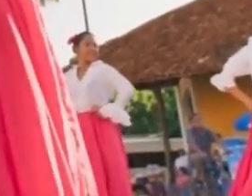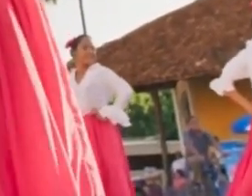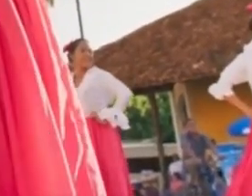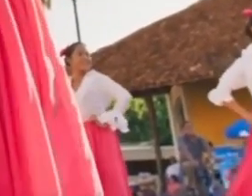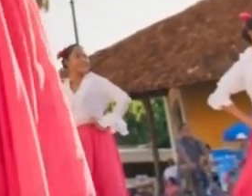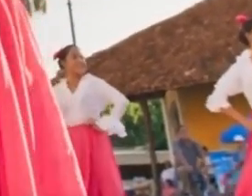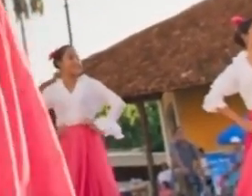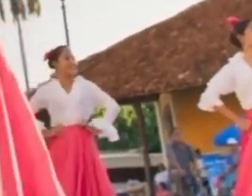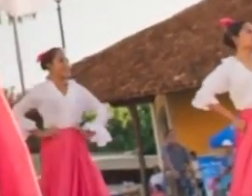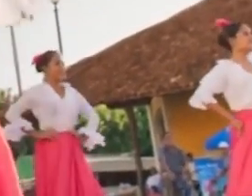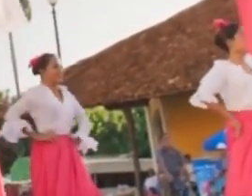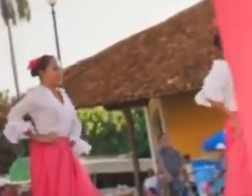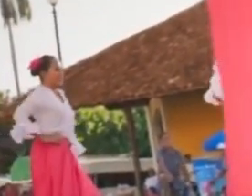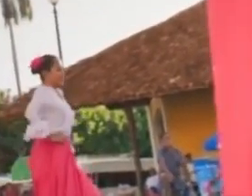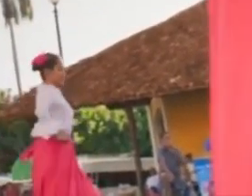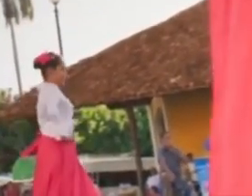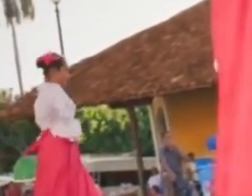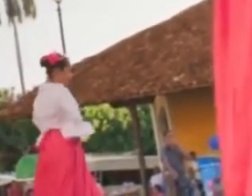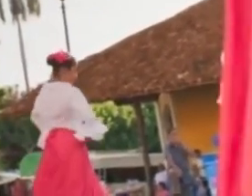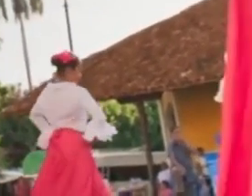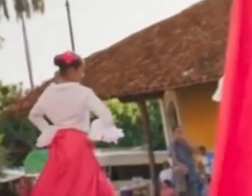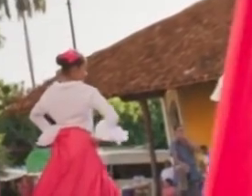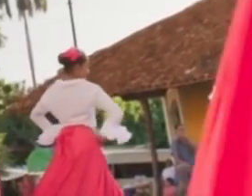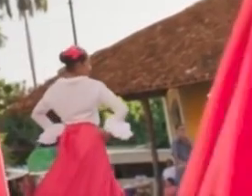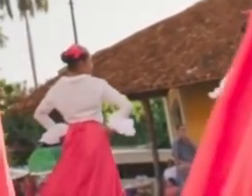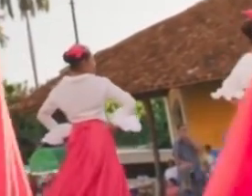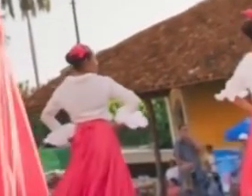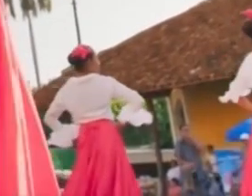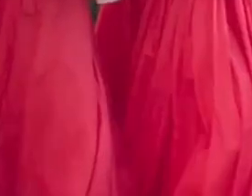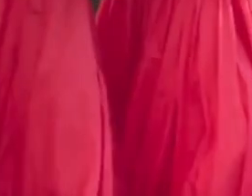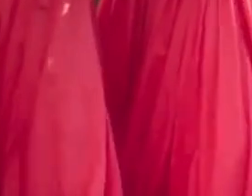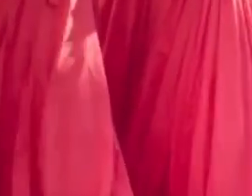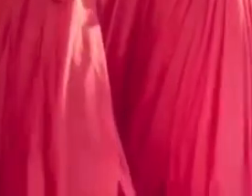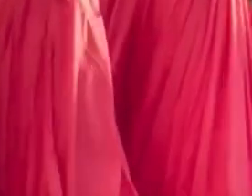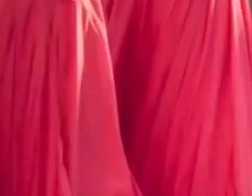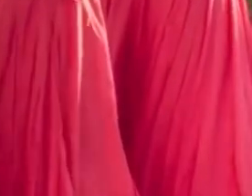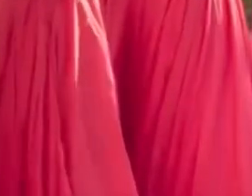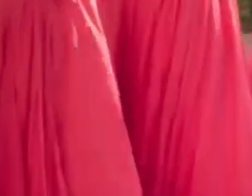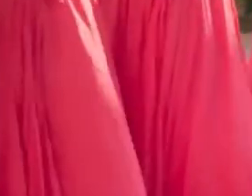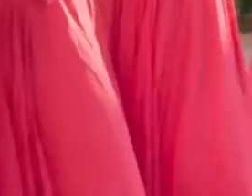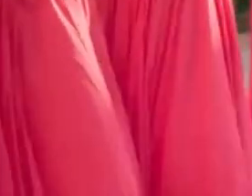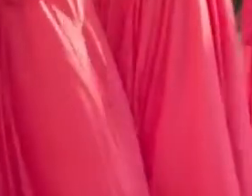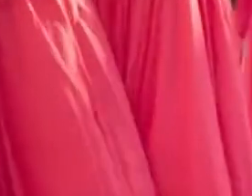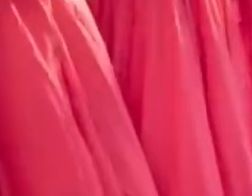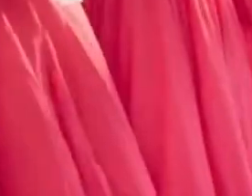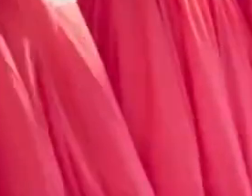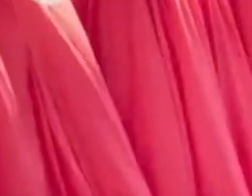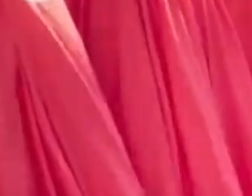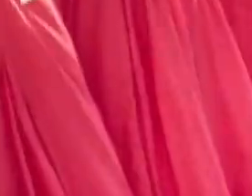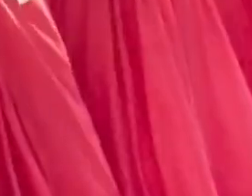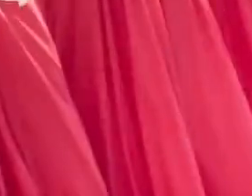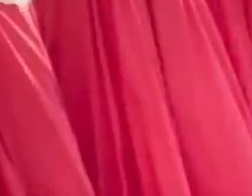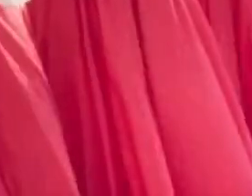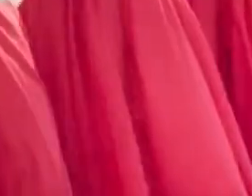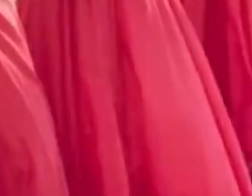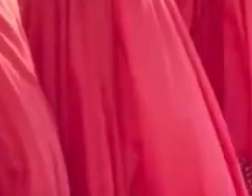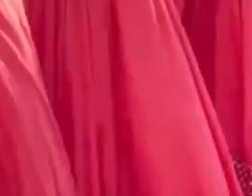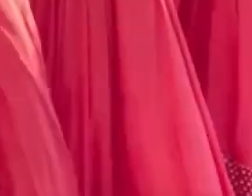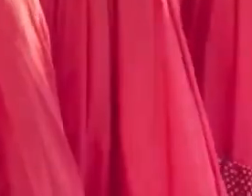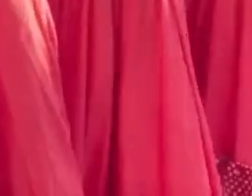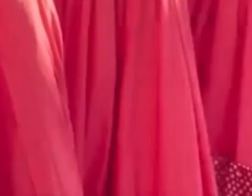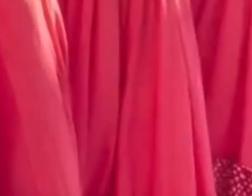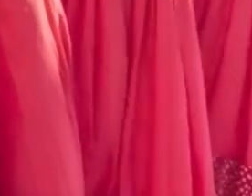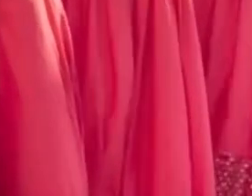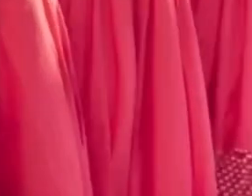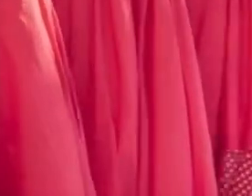linda sultana, reliquia de mi nación, tú eres una moza